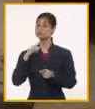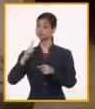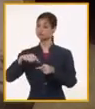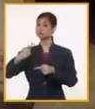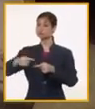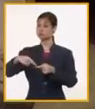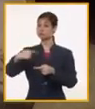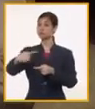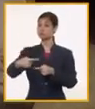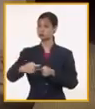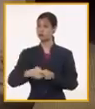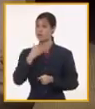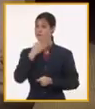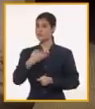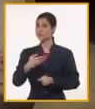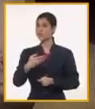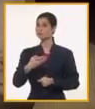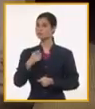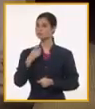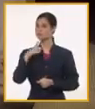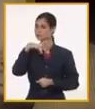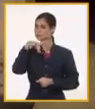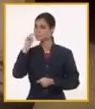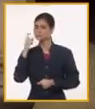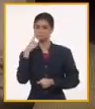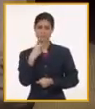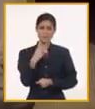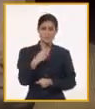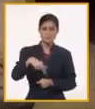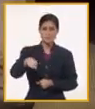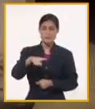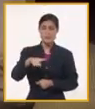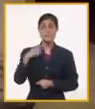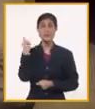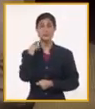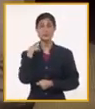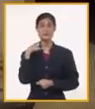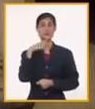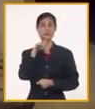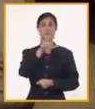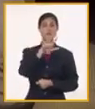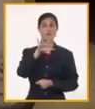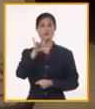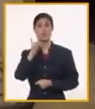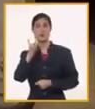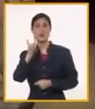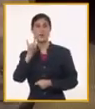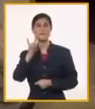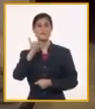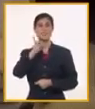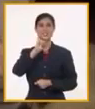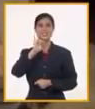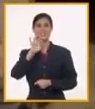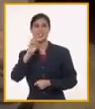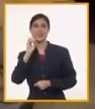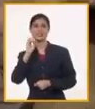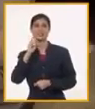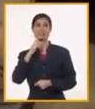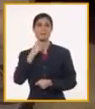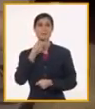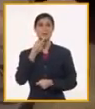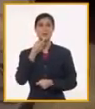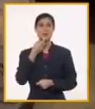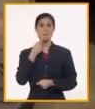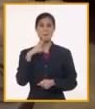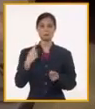sí se ocupaba. Pasa que no es lo mismo Fidel en el año 59, 60, reforma agraria, pero sí se ocupaba, y sí